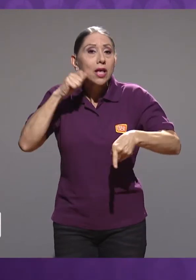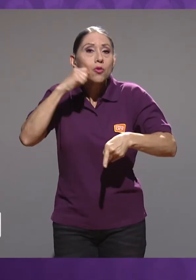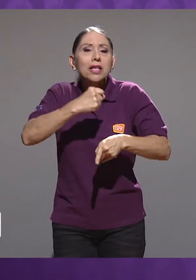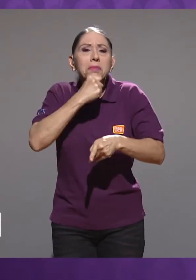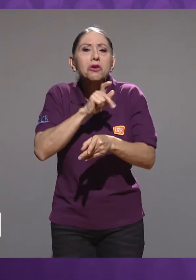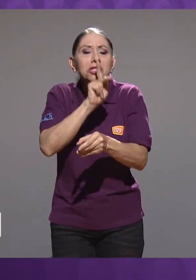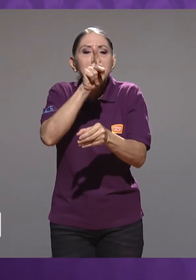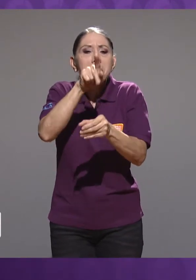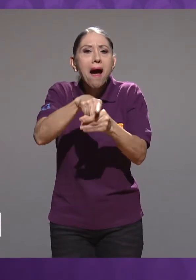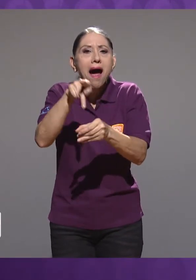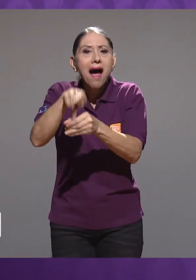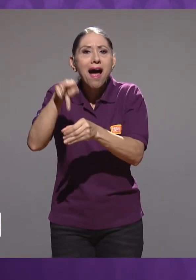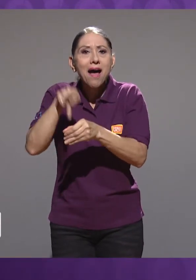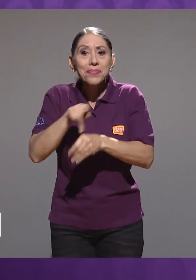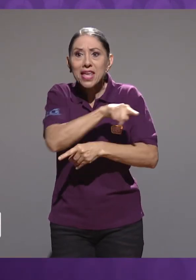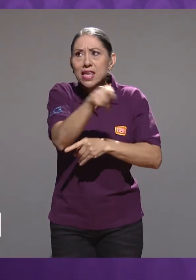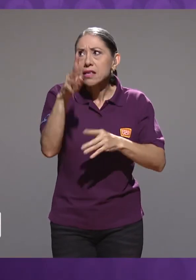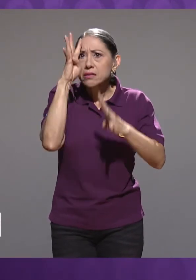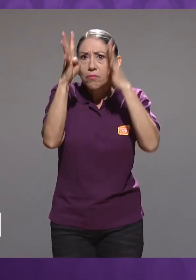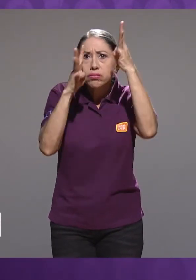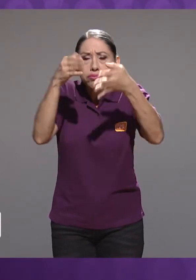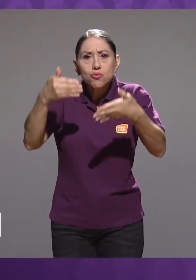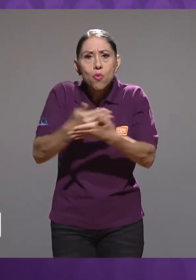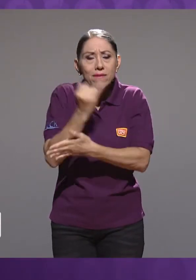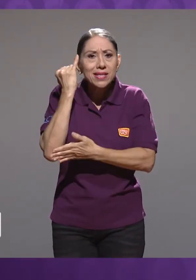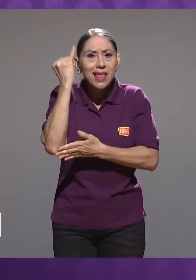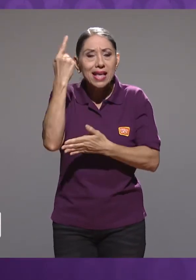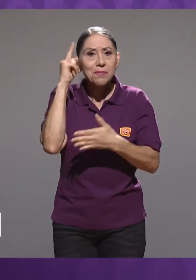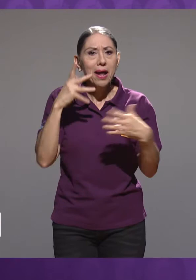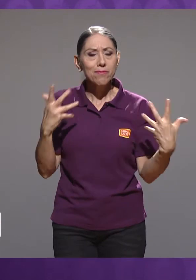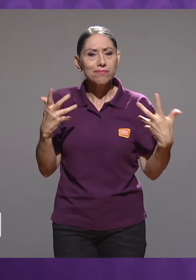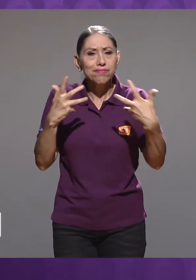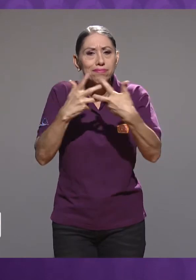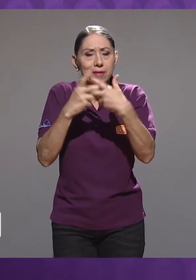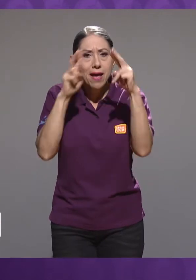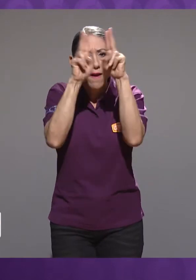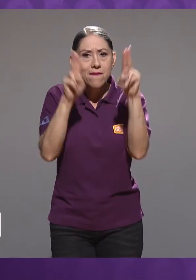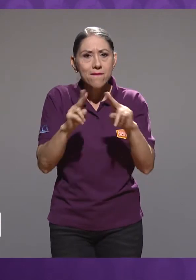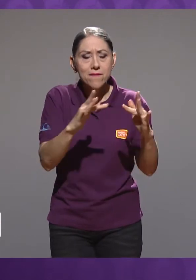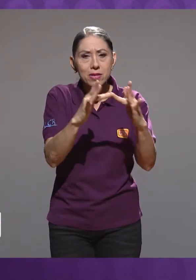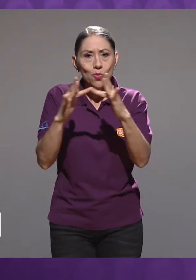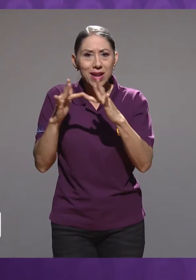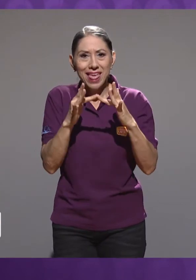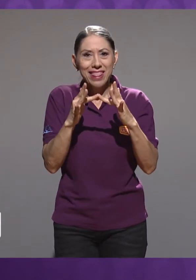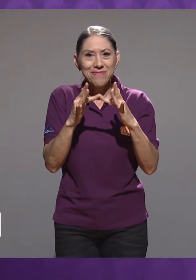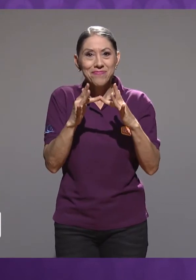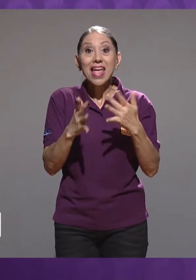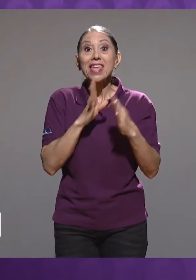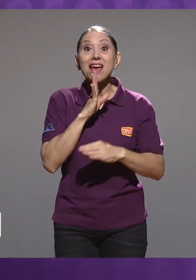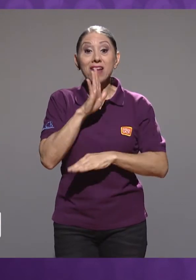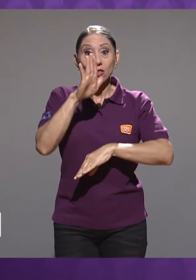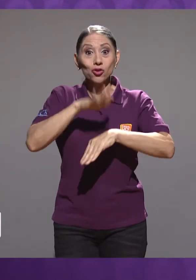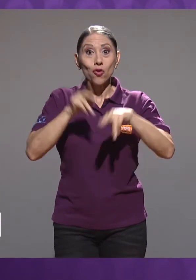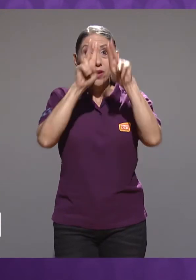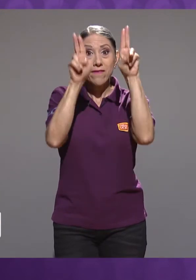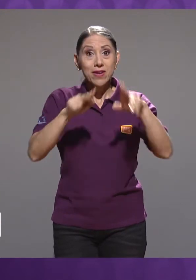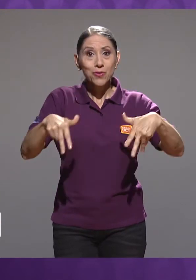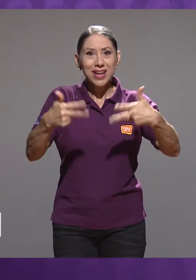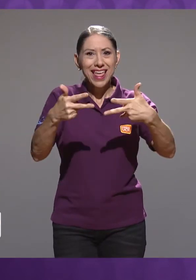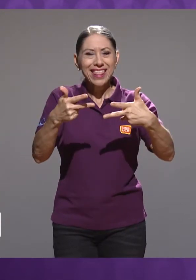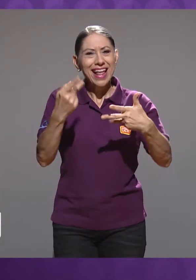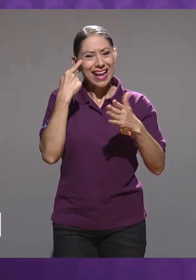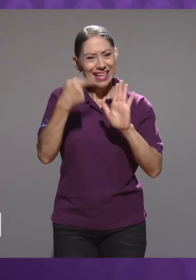adultas mayores y de cómo se han reinventado para adaptarse a la virtualidad. Y hablando de virtualidad, a continuación le